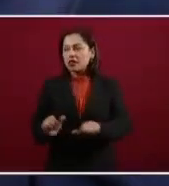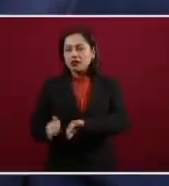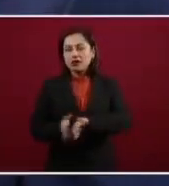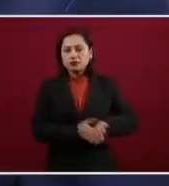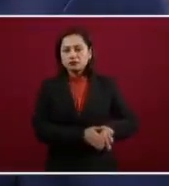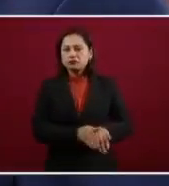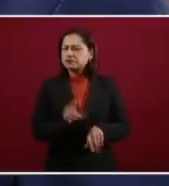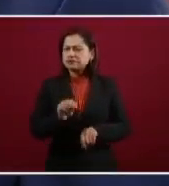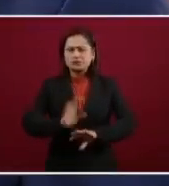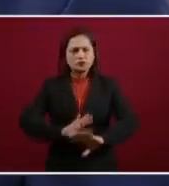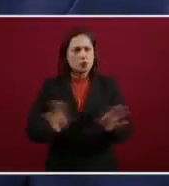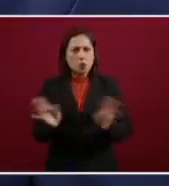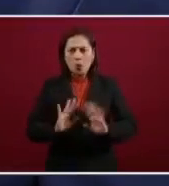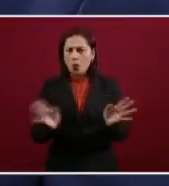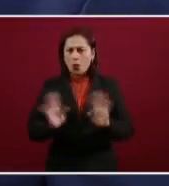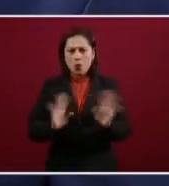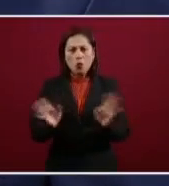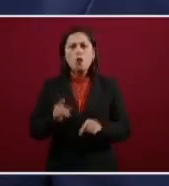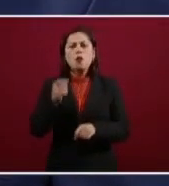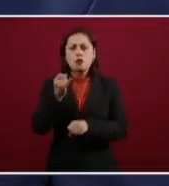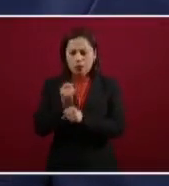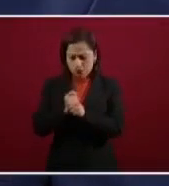se puede